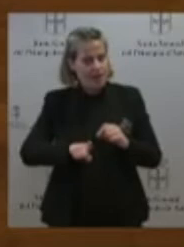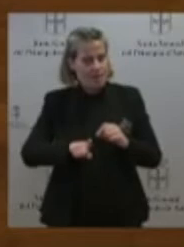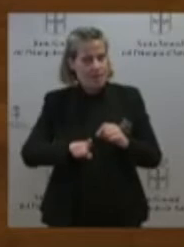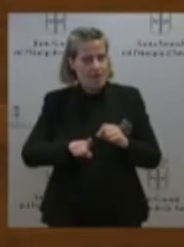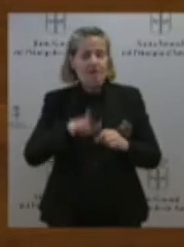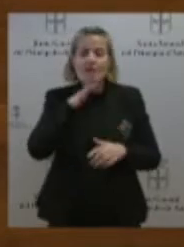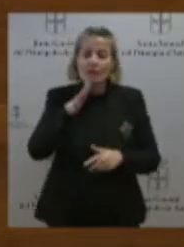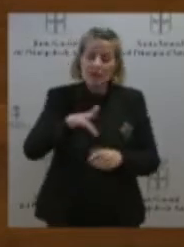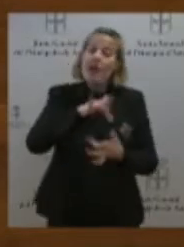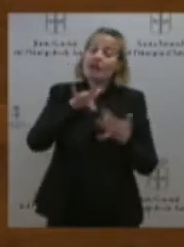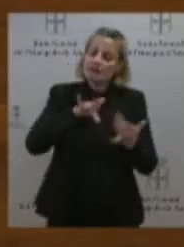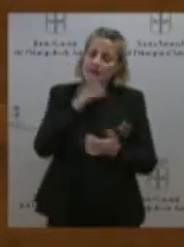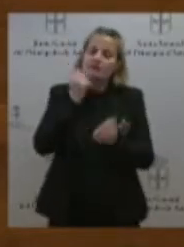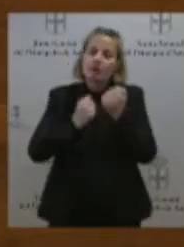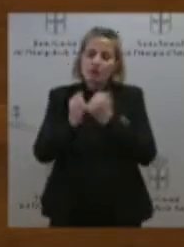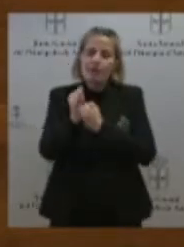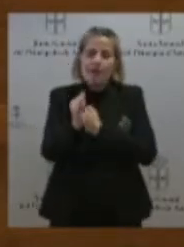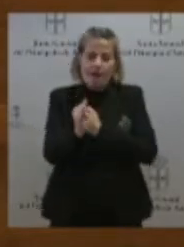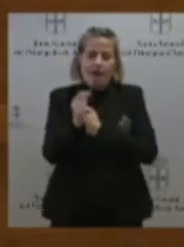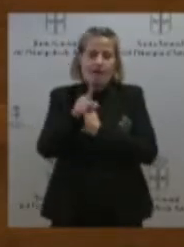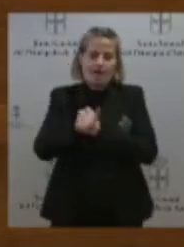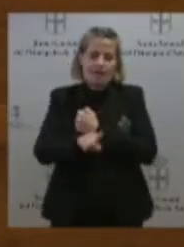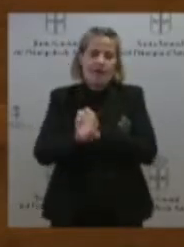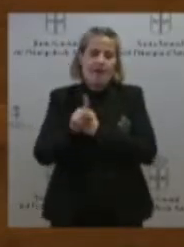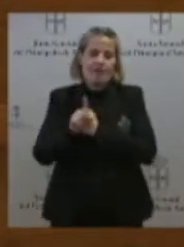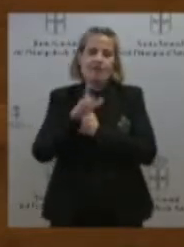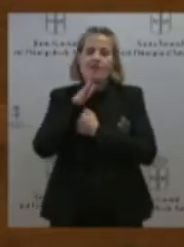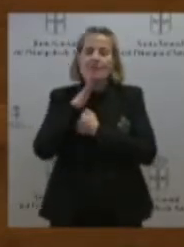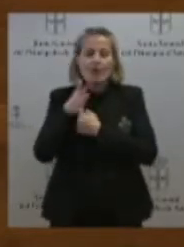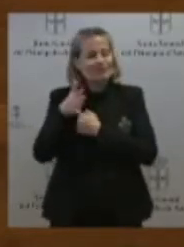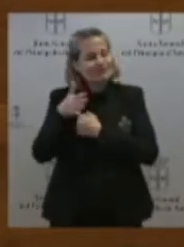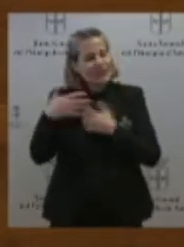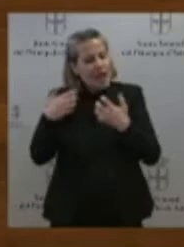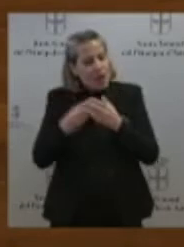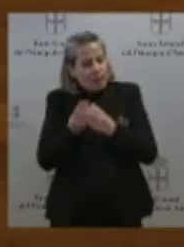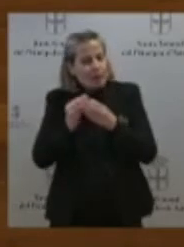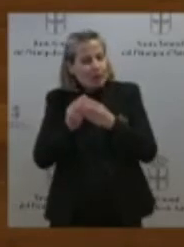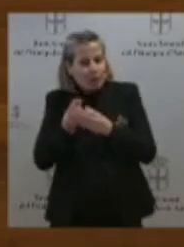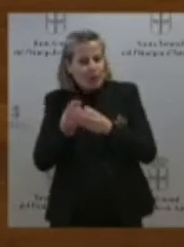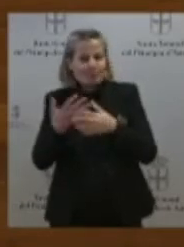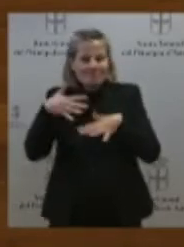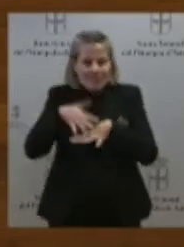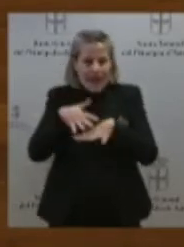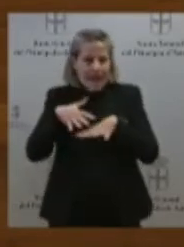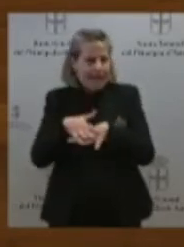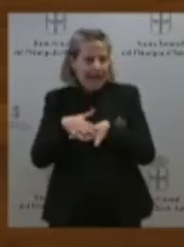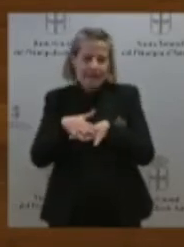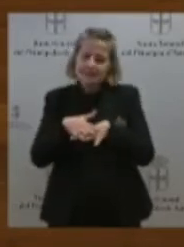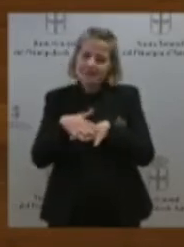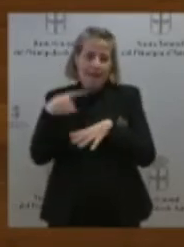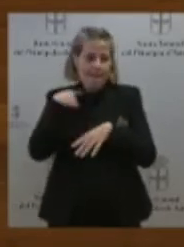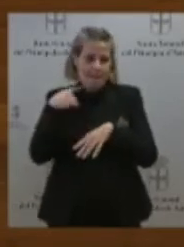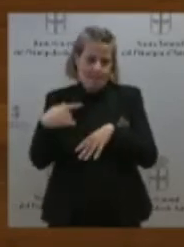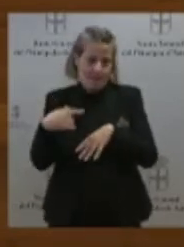con el impacto de la pérdida del tejido productivo que literalmente había dado vida a comarcas que hoy languidecen sin expectativas laborales ni